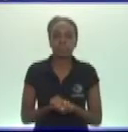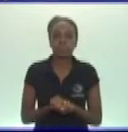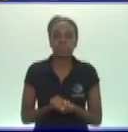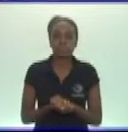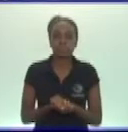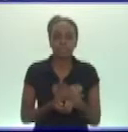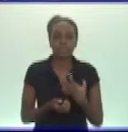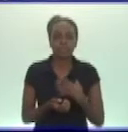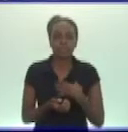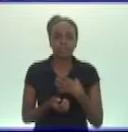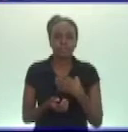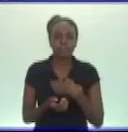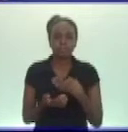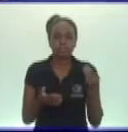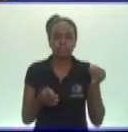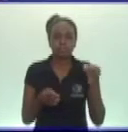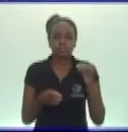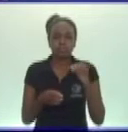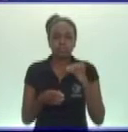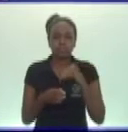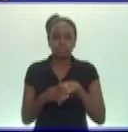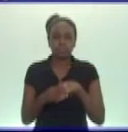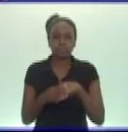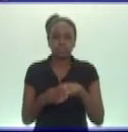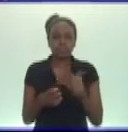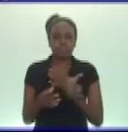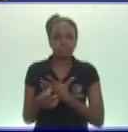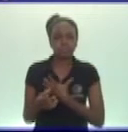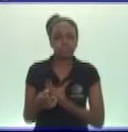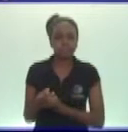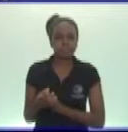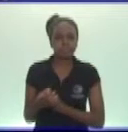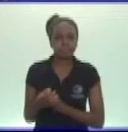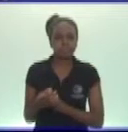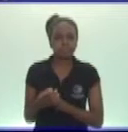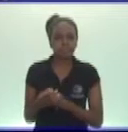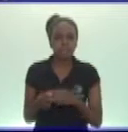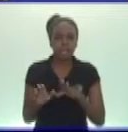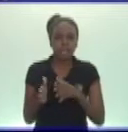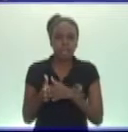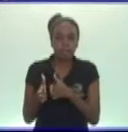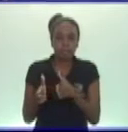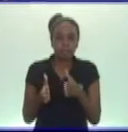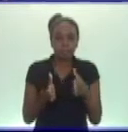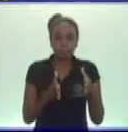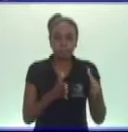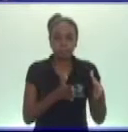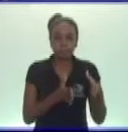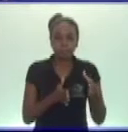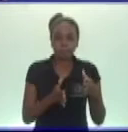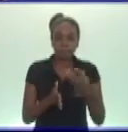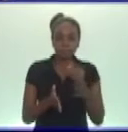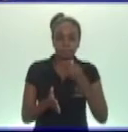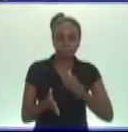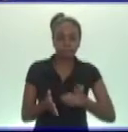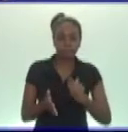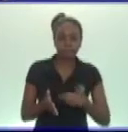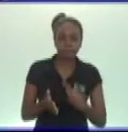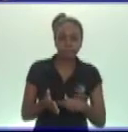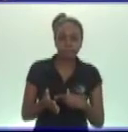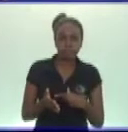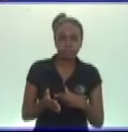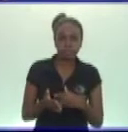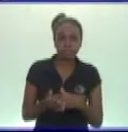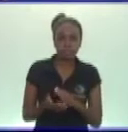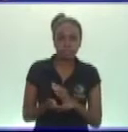implica entrar en un proceso de deshumanización? Bueno, implica apartarnos de nuestra esencia humana, lo que debe distinguir